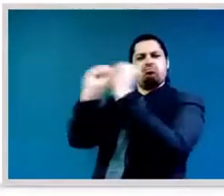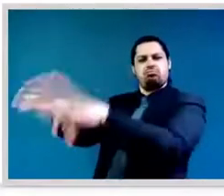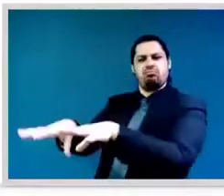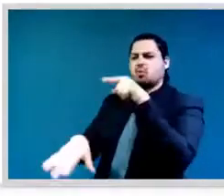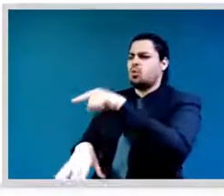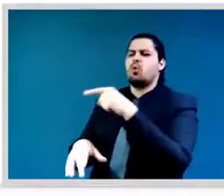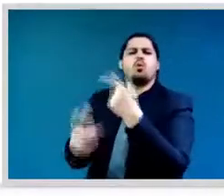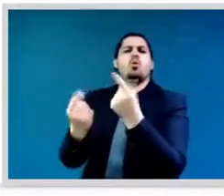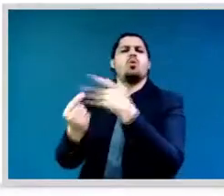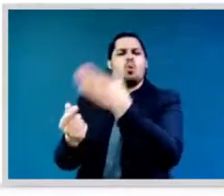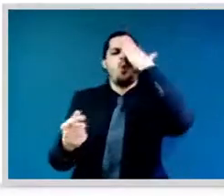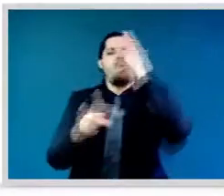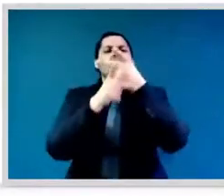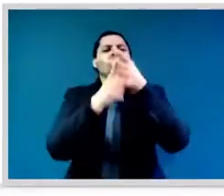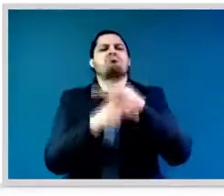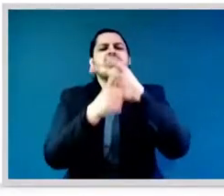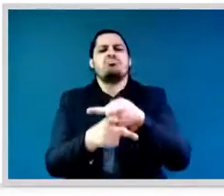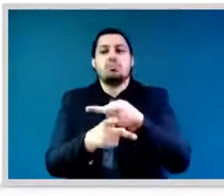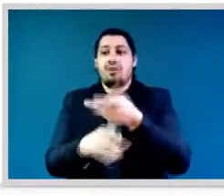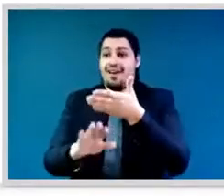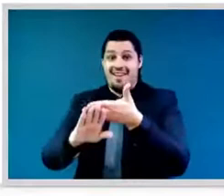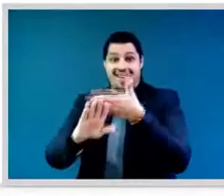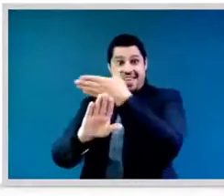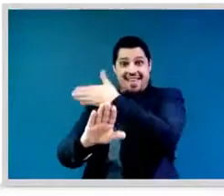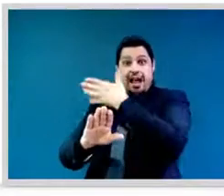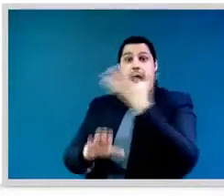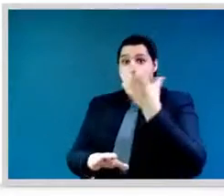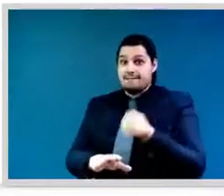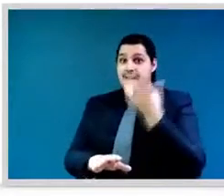Ha quedado claro que la pobreza tiene cara de mujer y de niños.